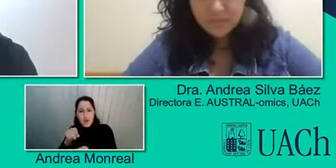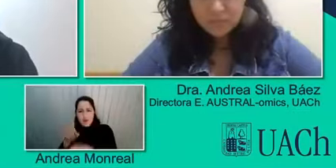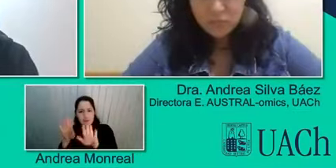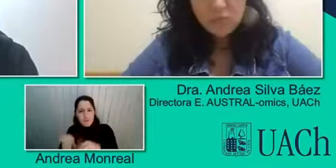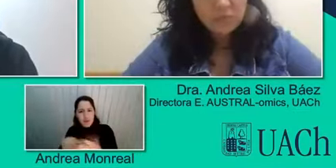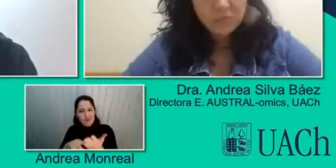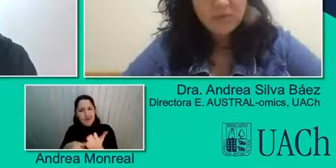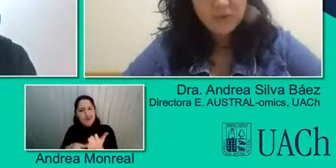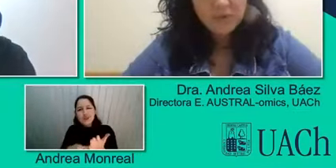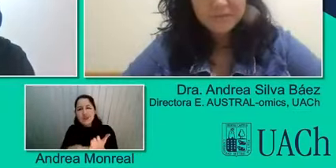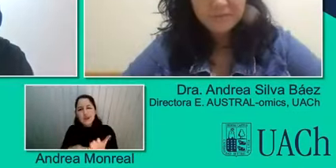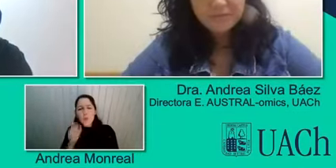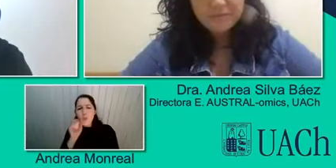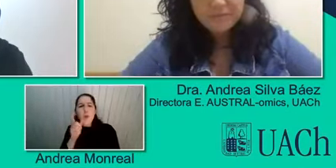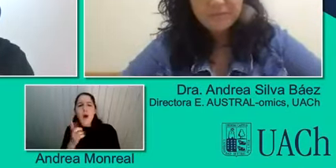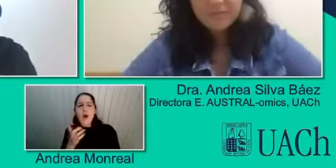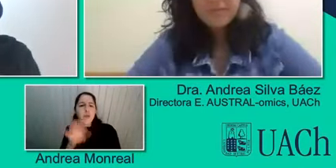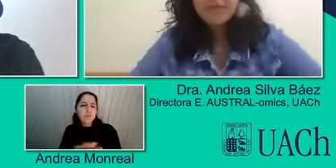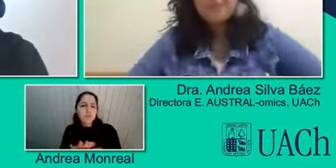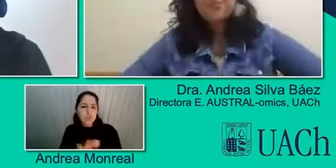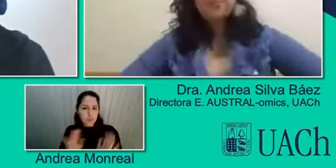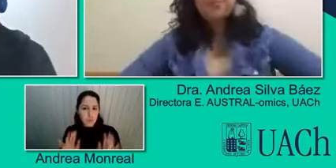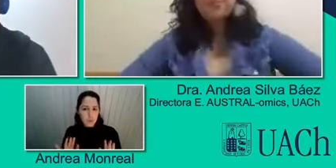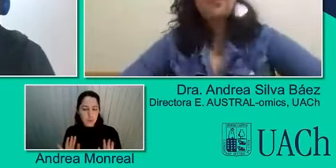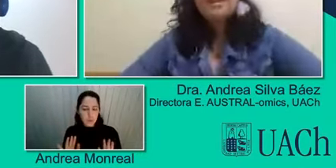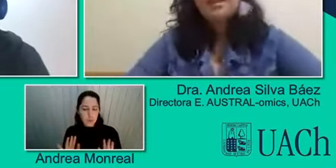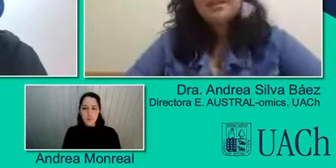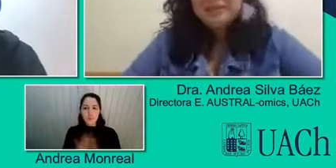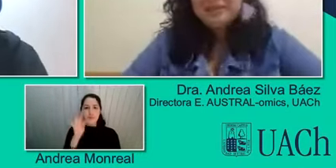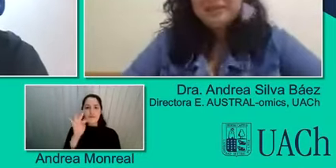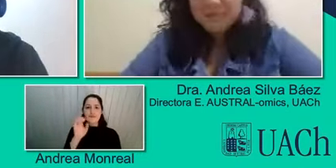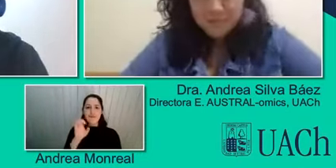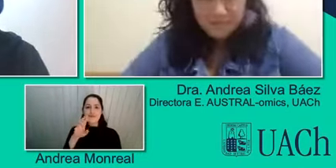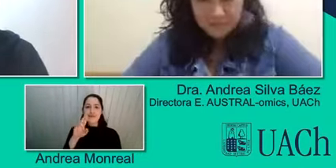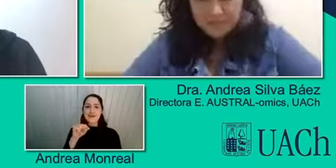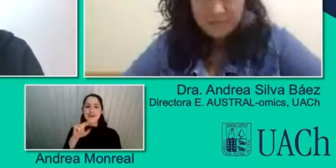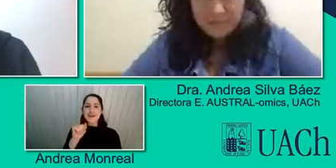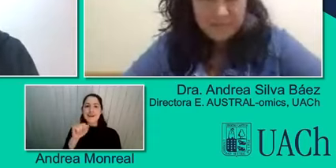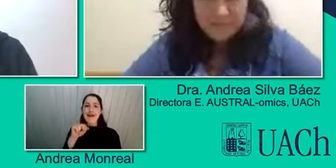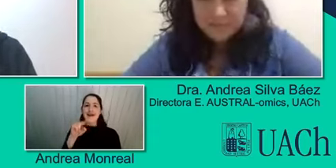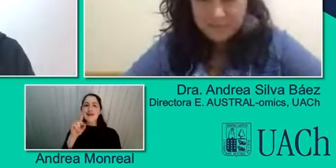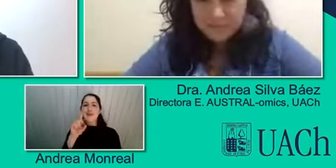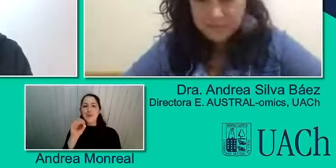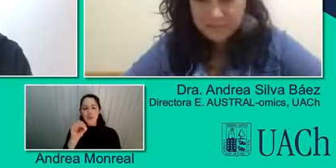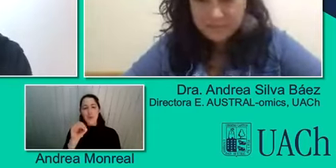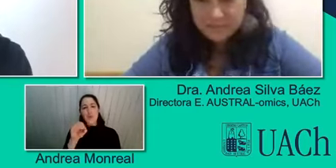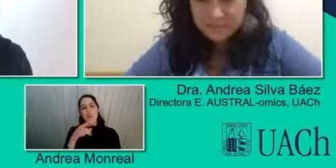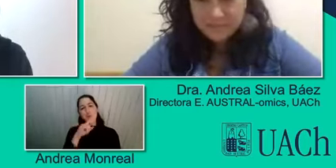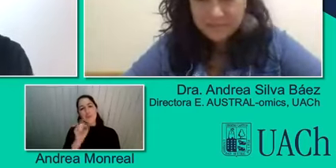enfermedades? Fernando Latorre, por interno, nos pregunta eso.